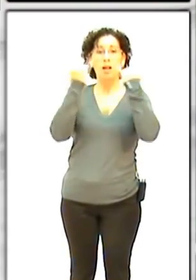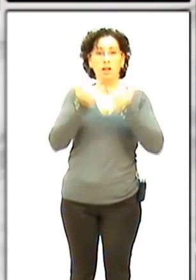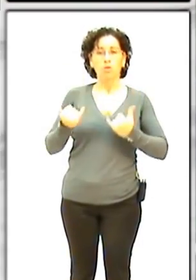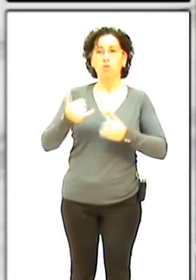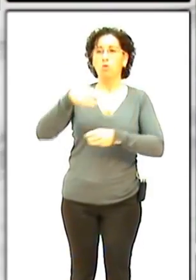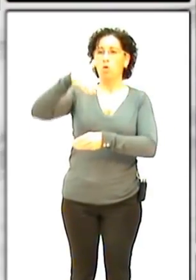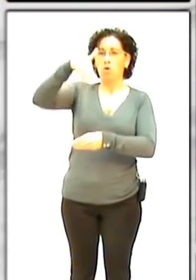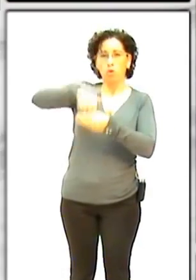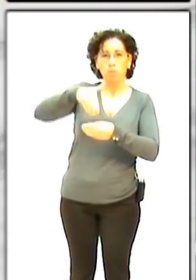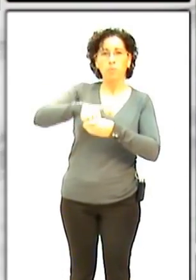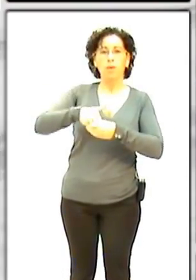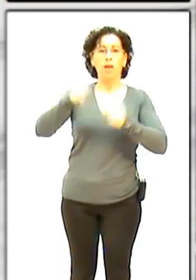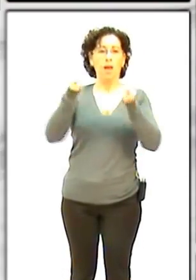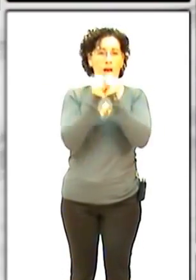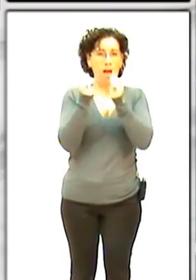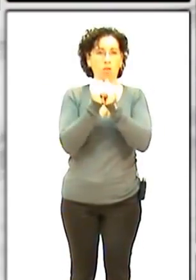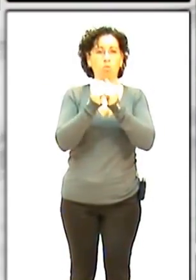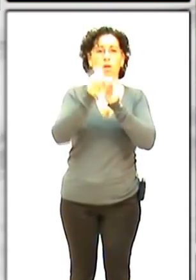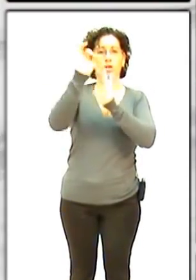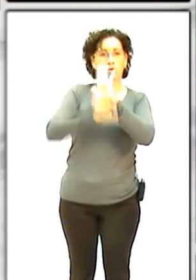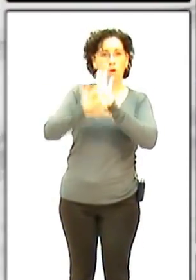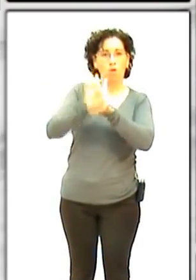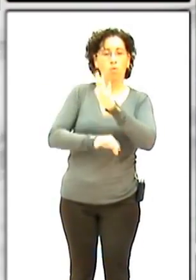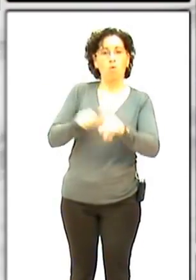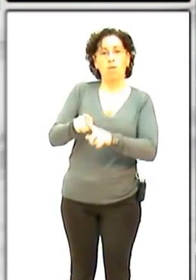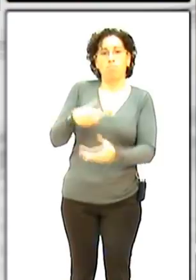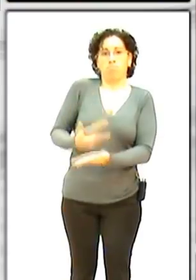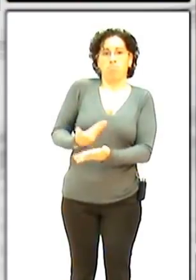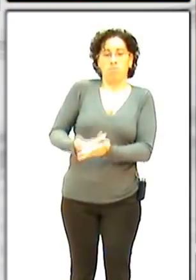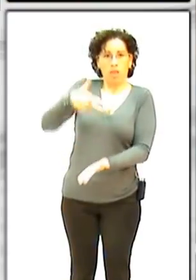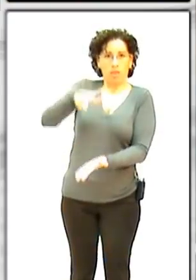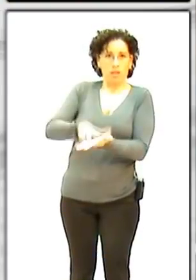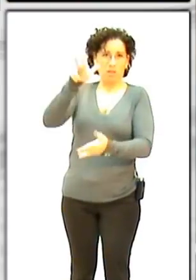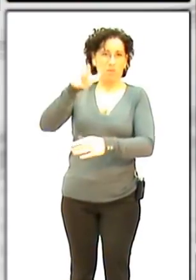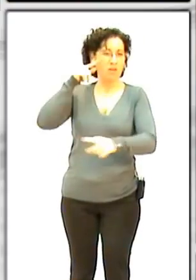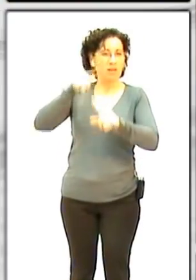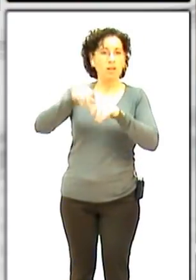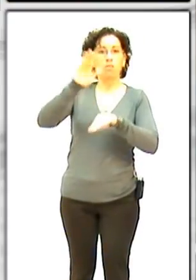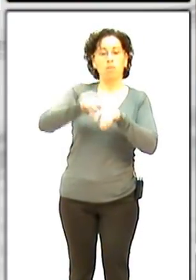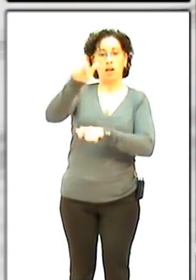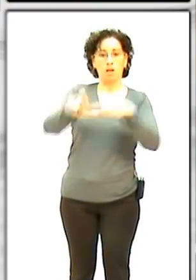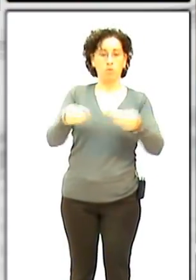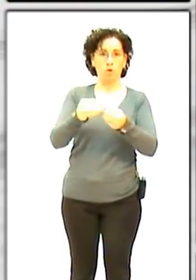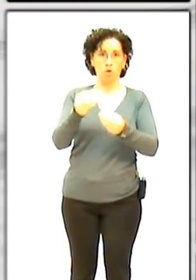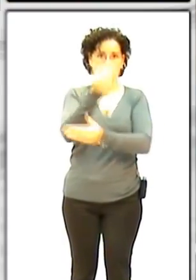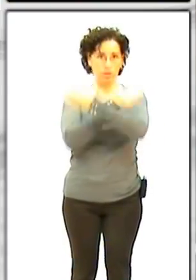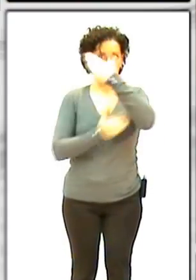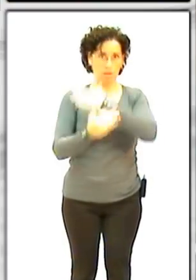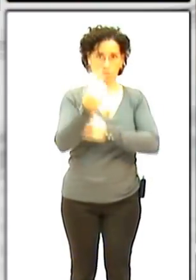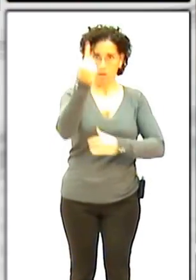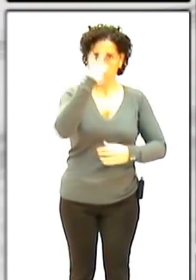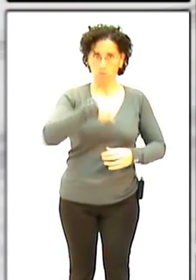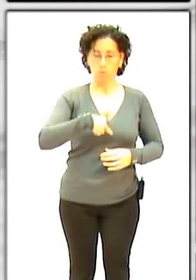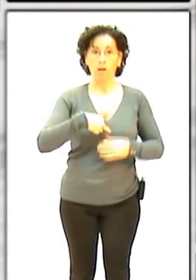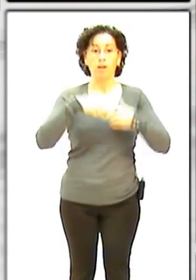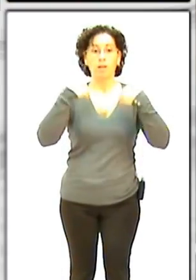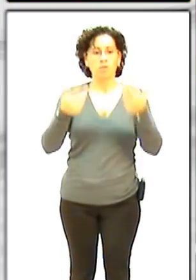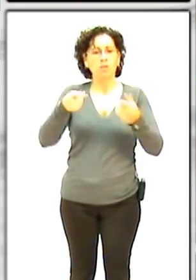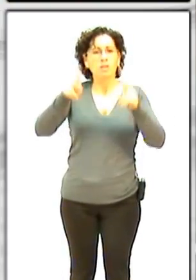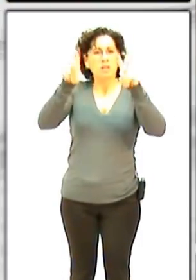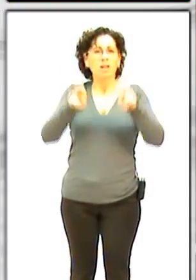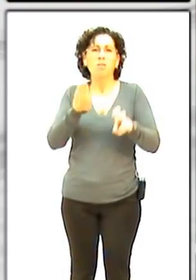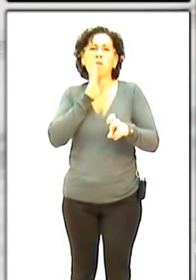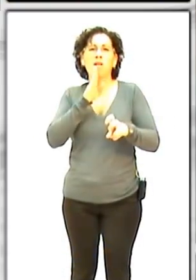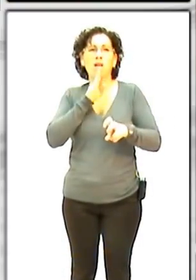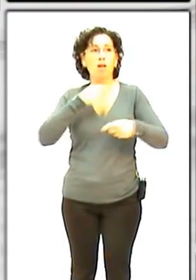cuanto, me figuro que hardware y software, ¿no, José Luis? Sí, fundamentalmente. Para las personas con discapacidad visual, ¿no? Para las personas ciegas. En este sentido, ¿el